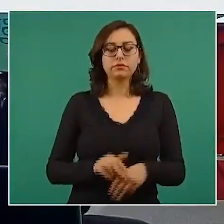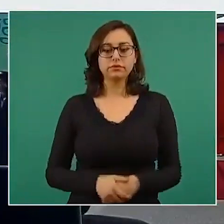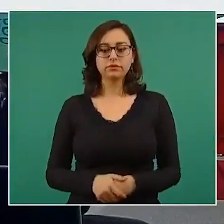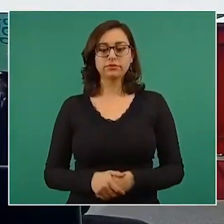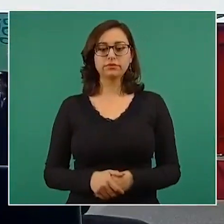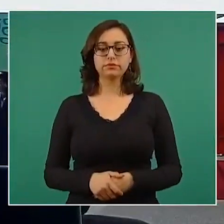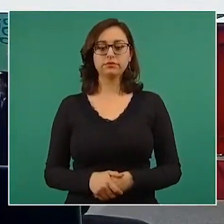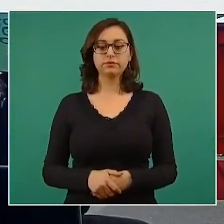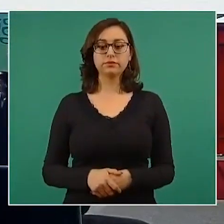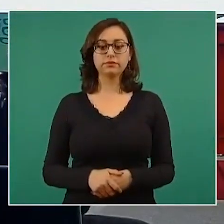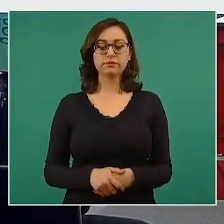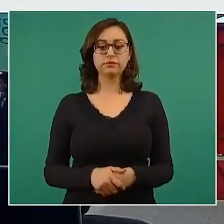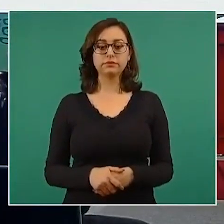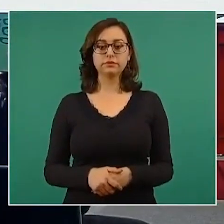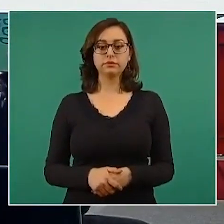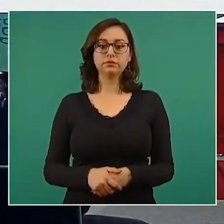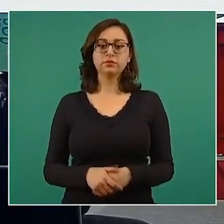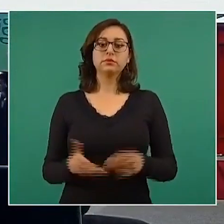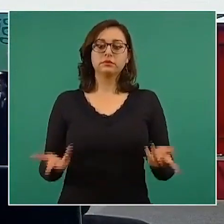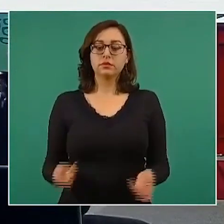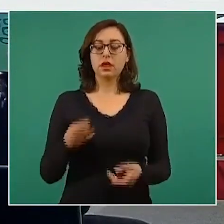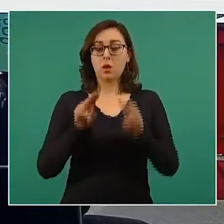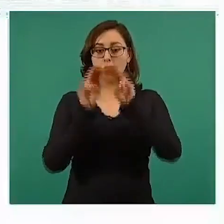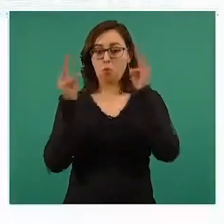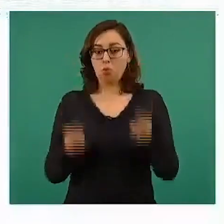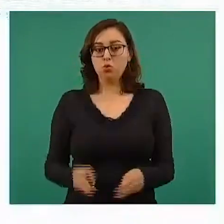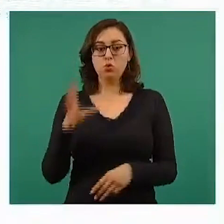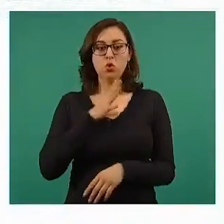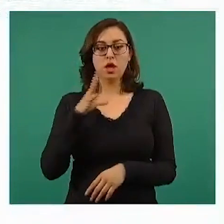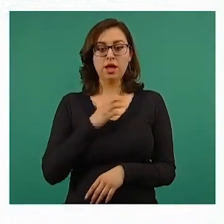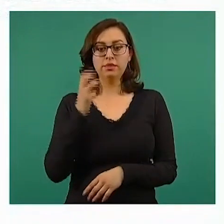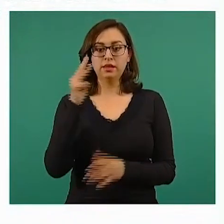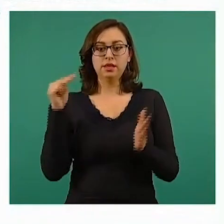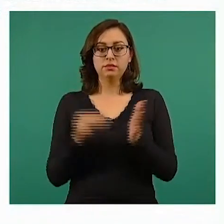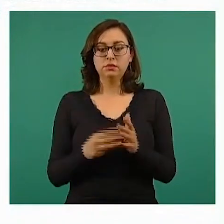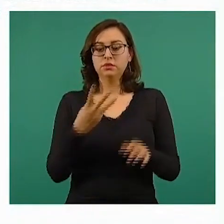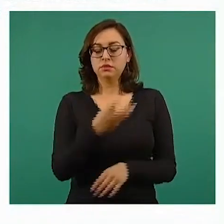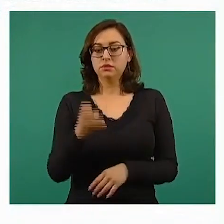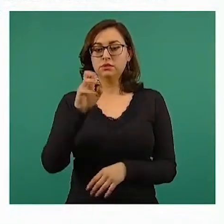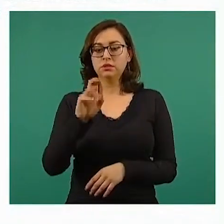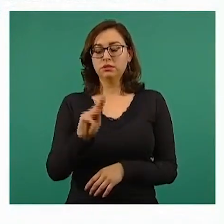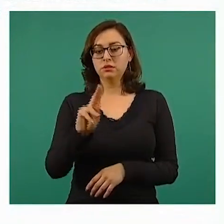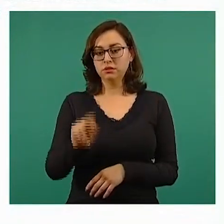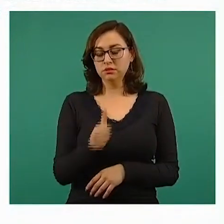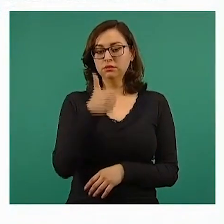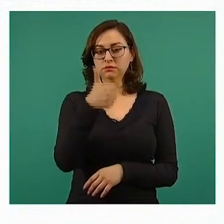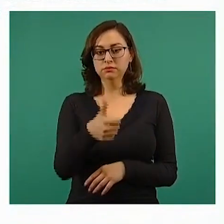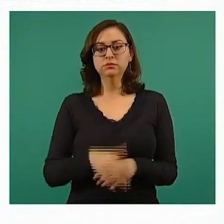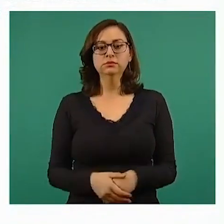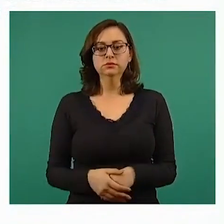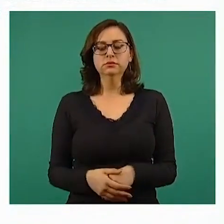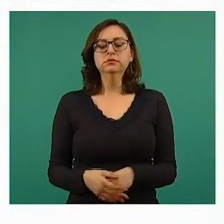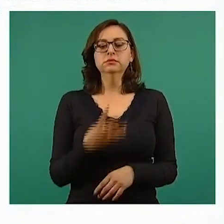Este es el número de módulos MARS que tenemos hasta el momento, 3.486. Como les comentaba,